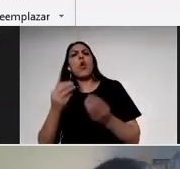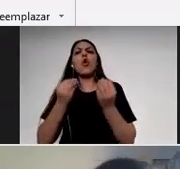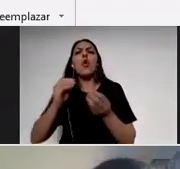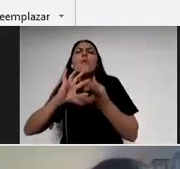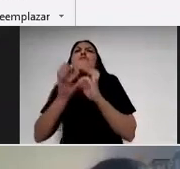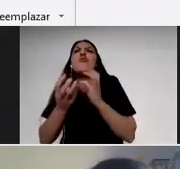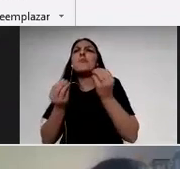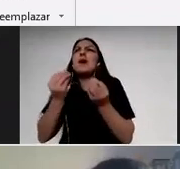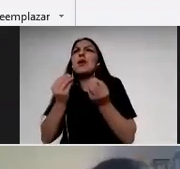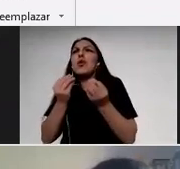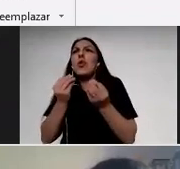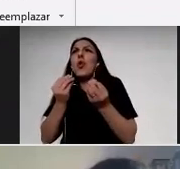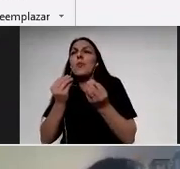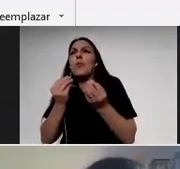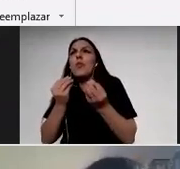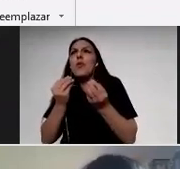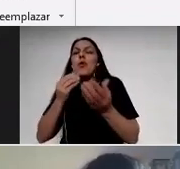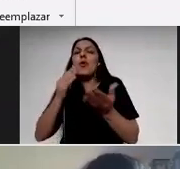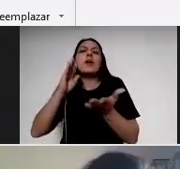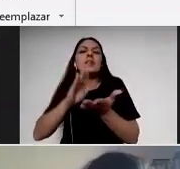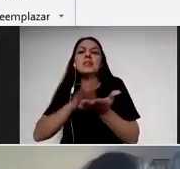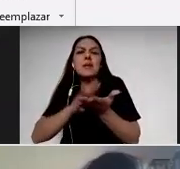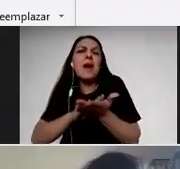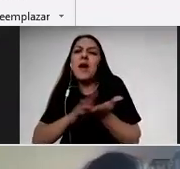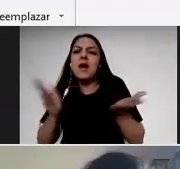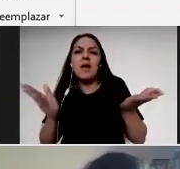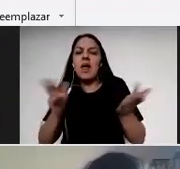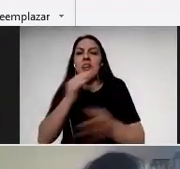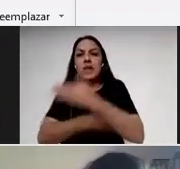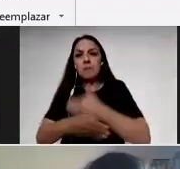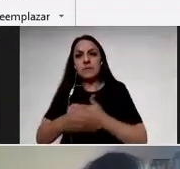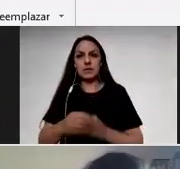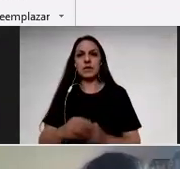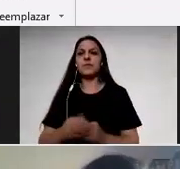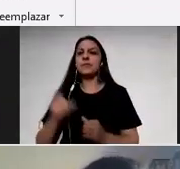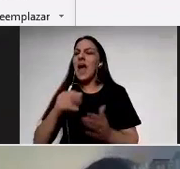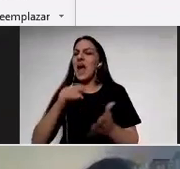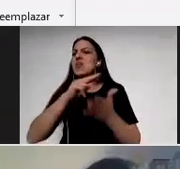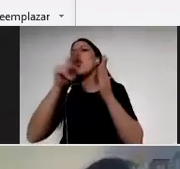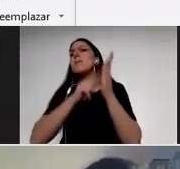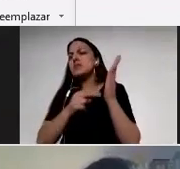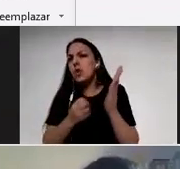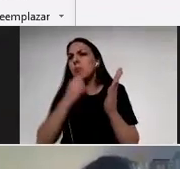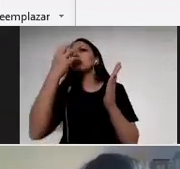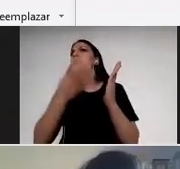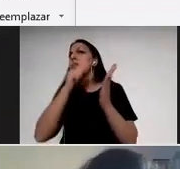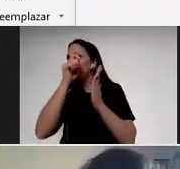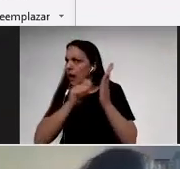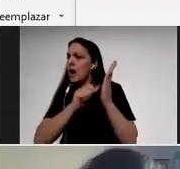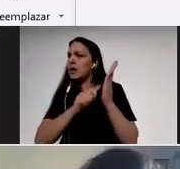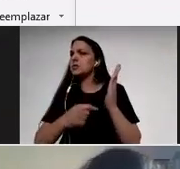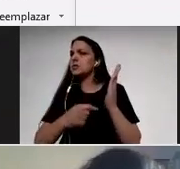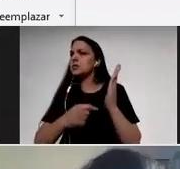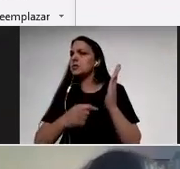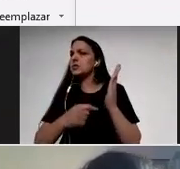desde las distintas convenciones, las distintas declaraciones hasta llegar acá. Bueno, la